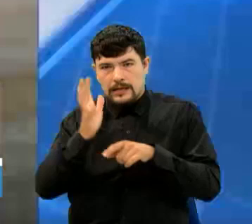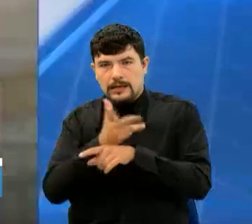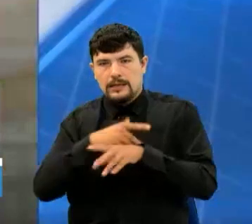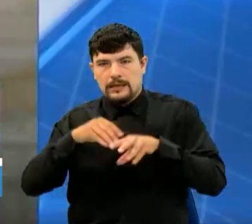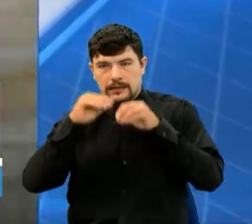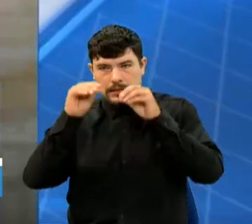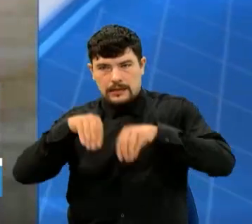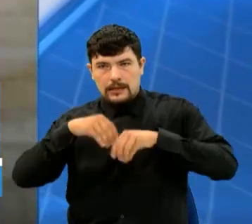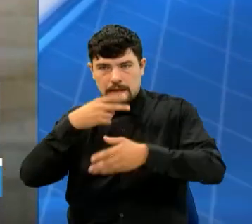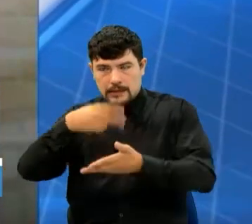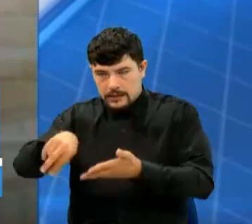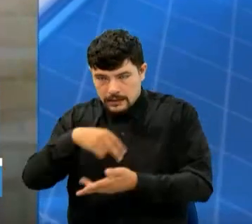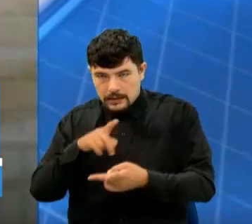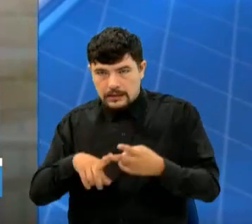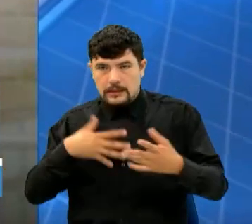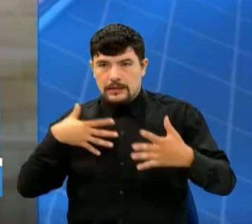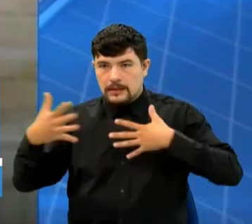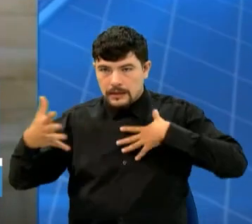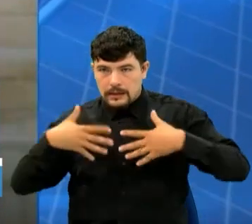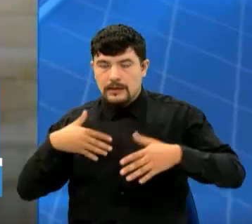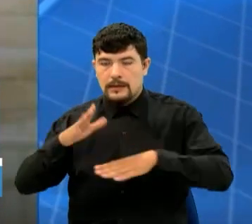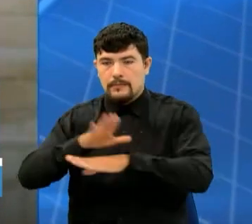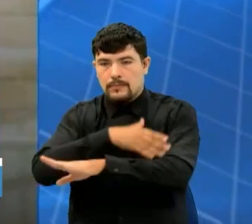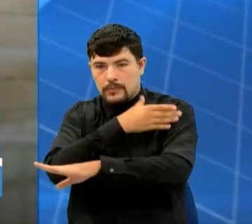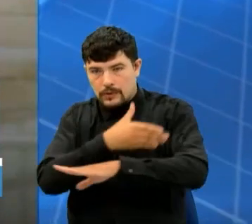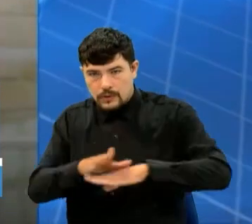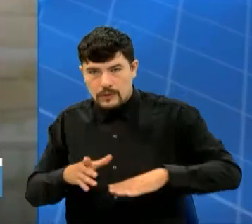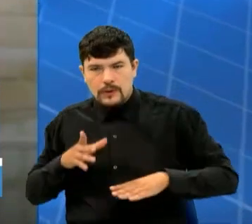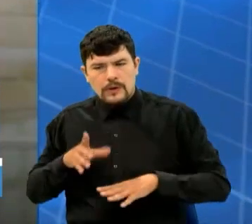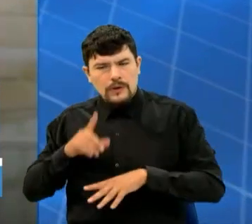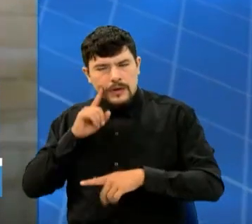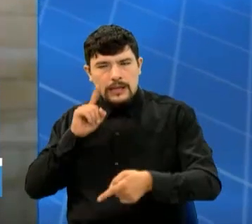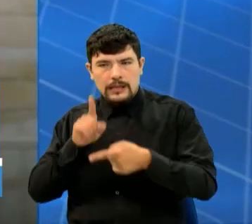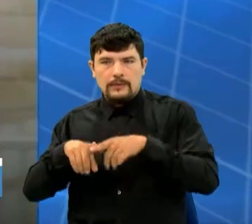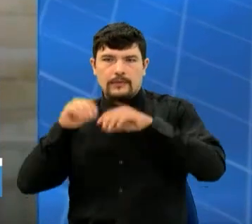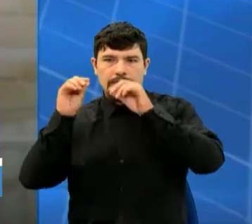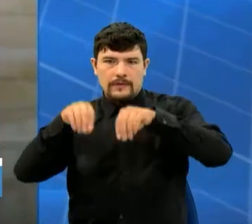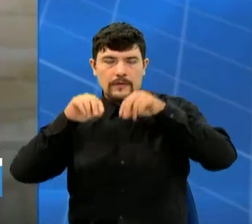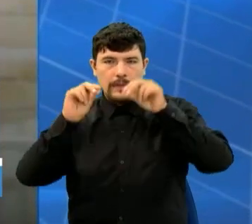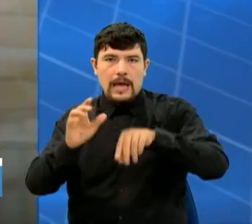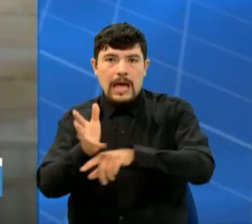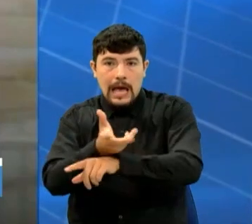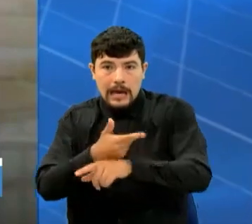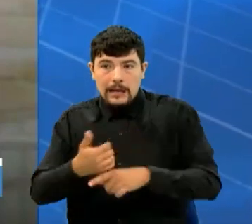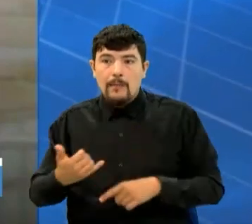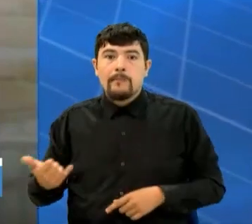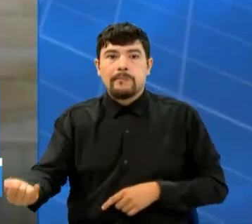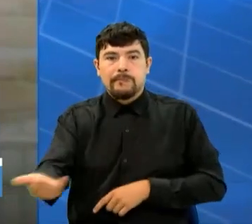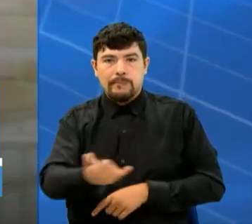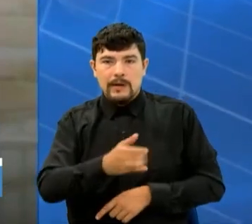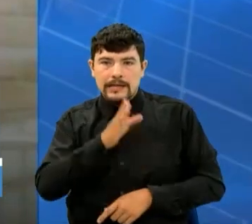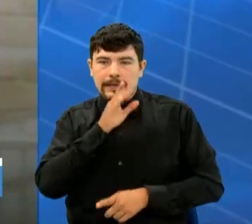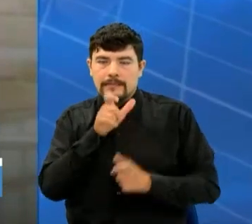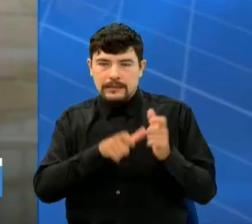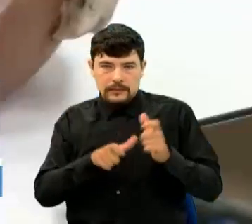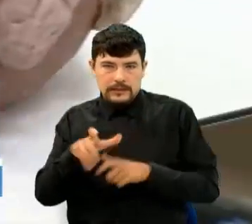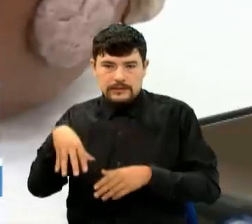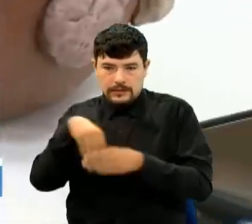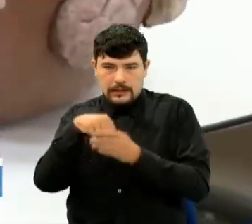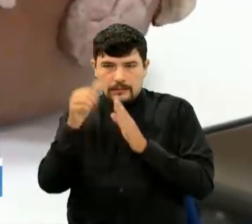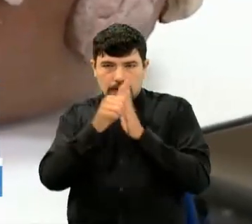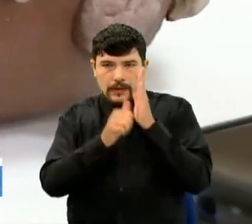plásticas, danzas, teatro y música, que contribuirán a la formación artística de quienes harán parte de los